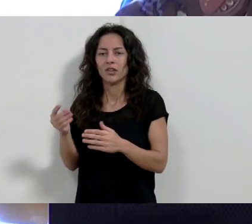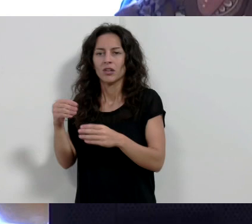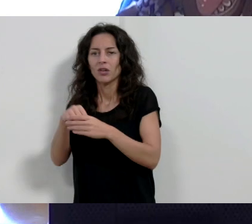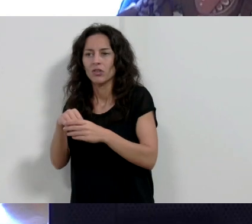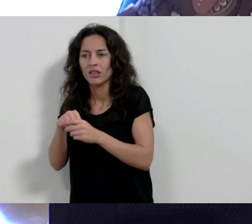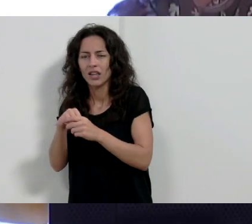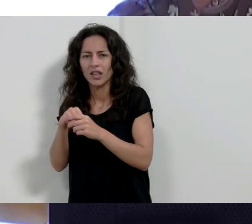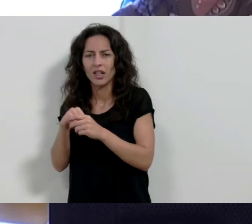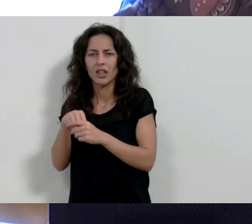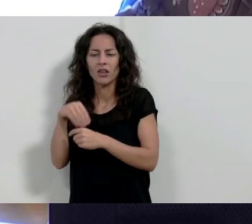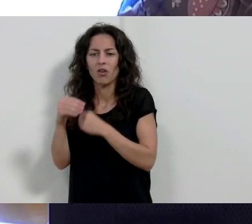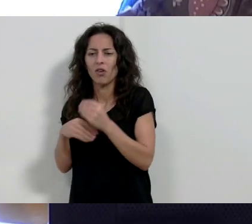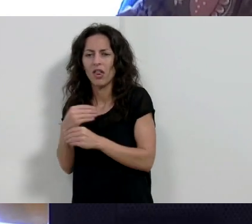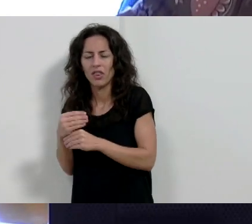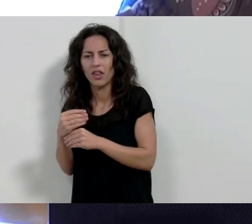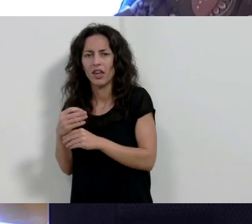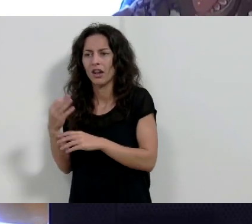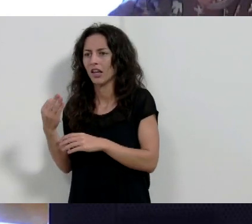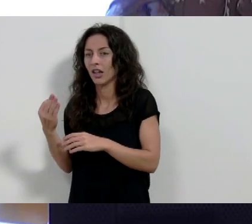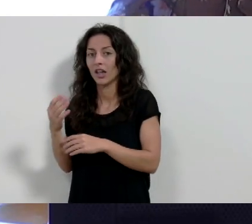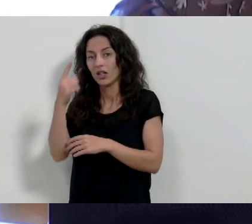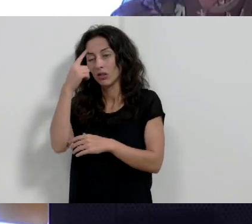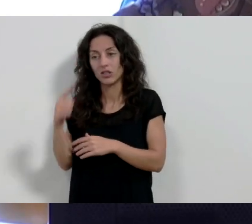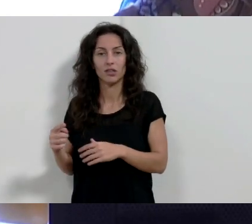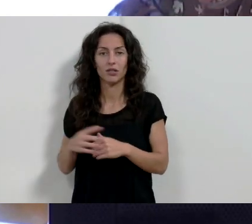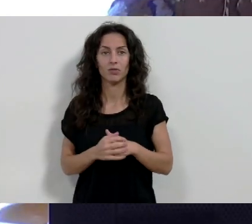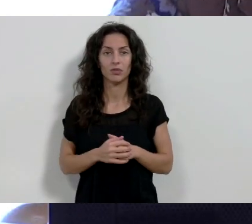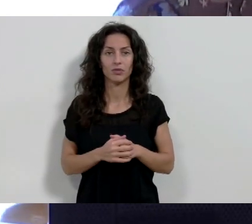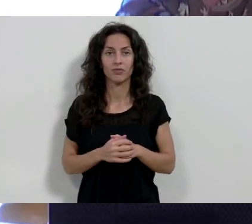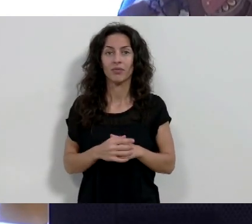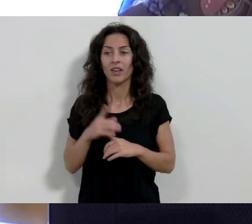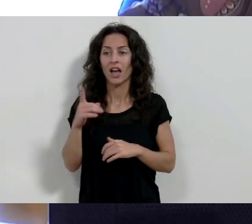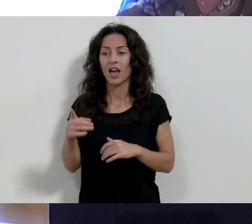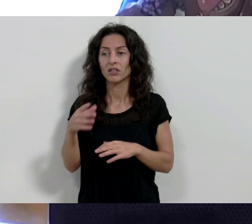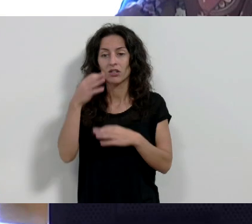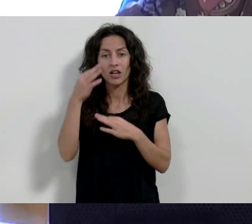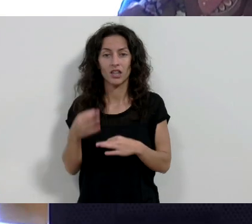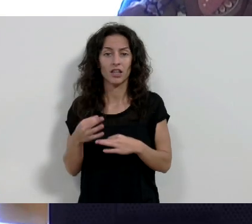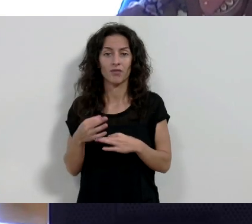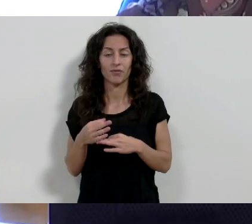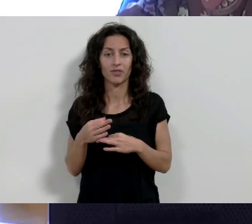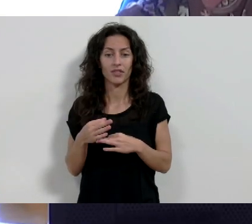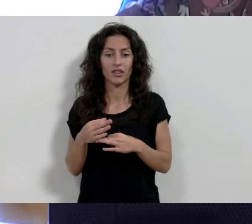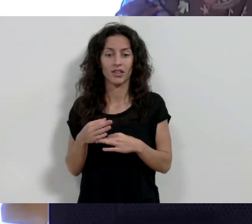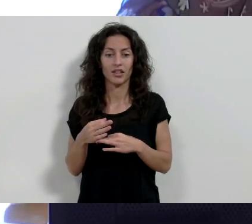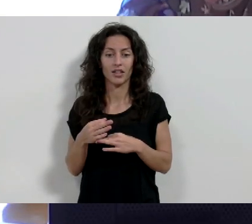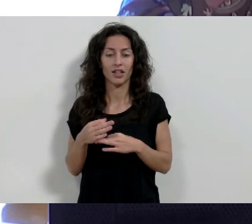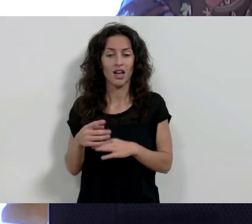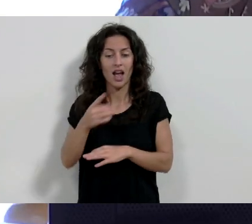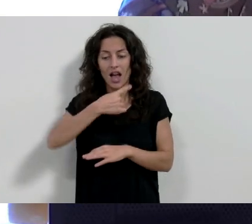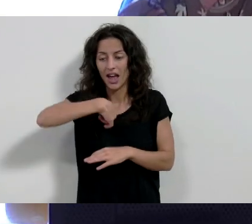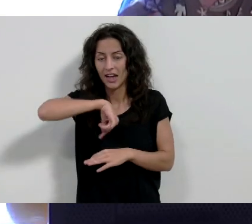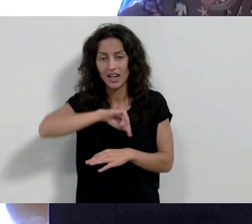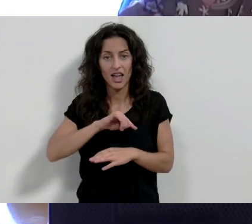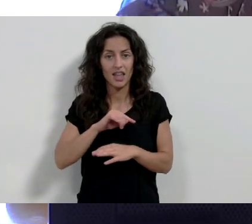se incrementan de manera exponencial. Y eso es una realidad y eso a nadie nos gusta, a nadie. Y yo no estoy